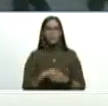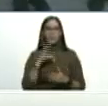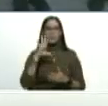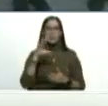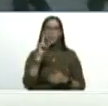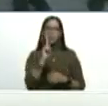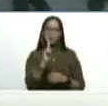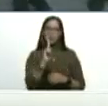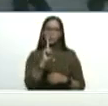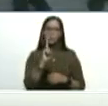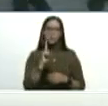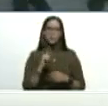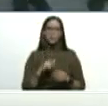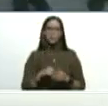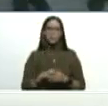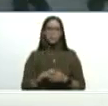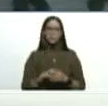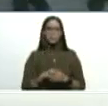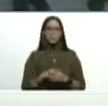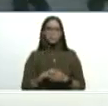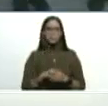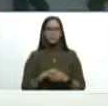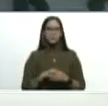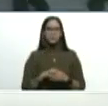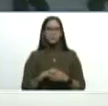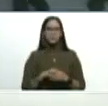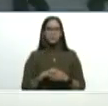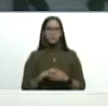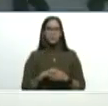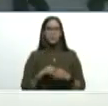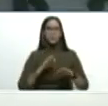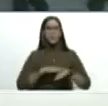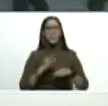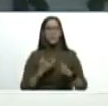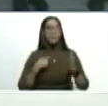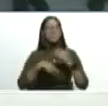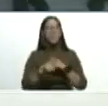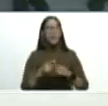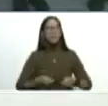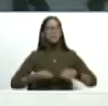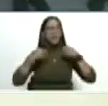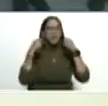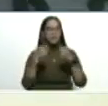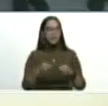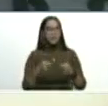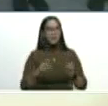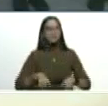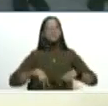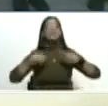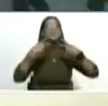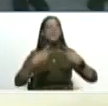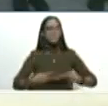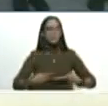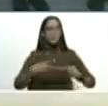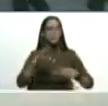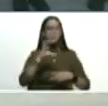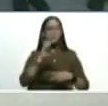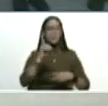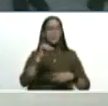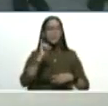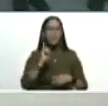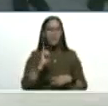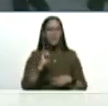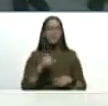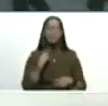51, general de división Omar Pérez, porque vamos a entregar y reinaugurar un CDI. Y